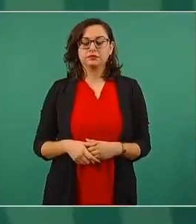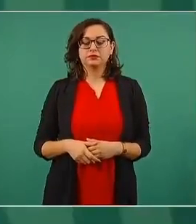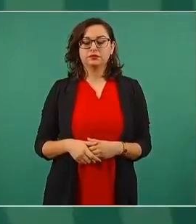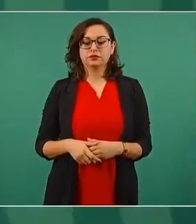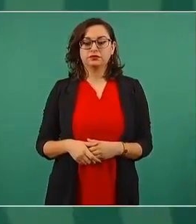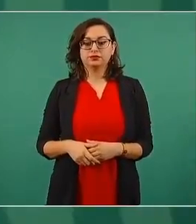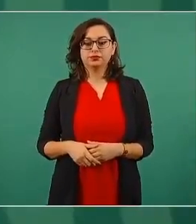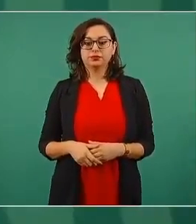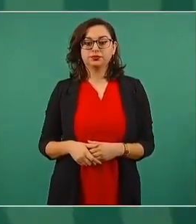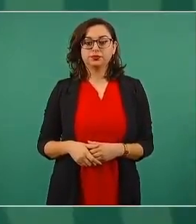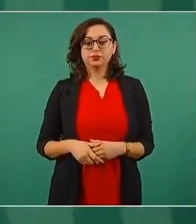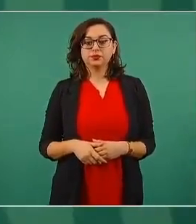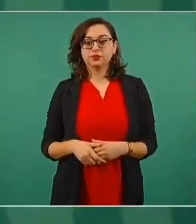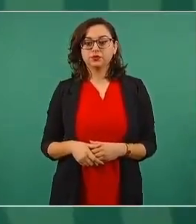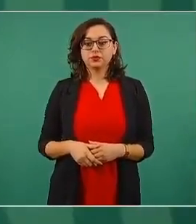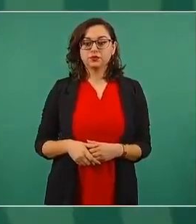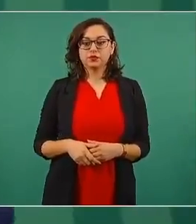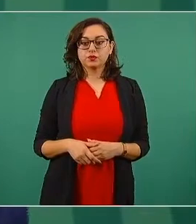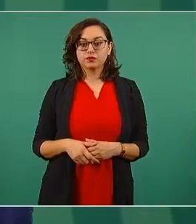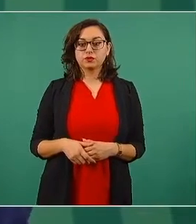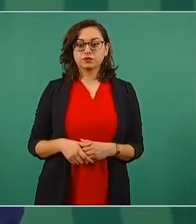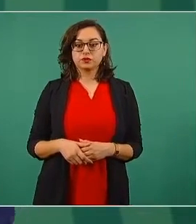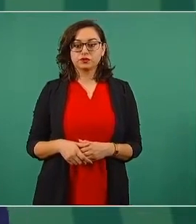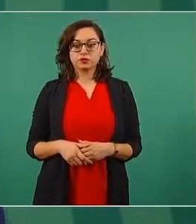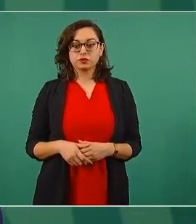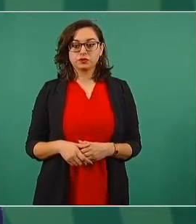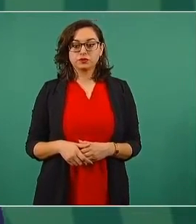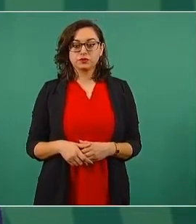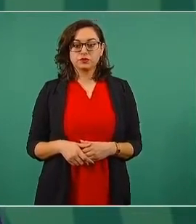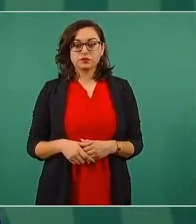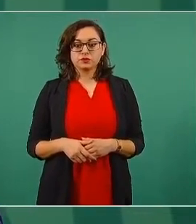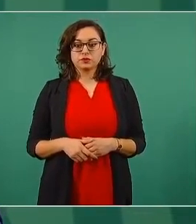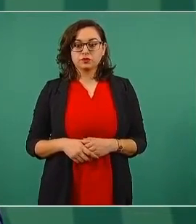que nos